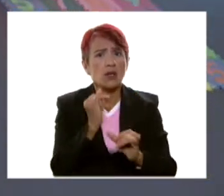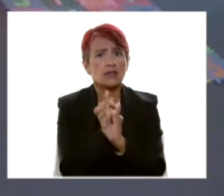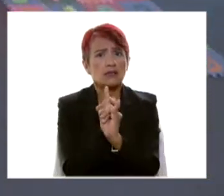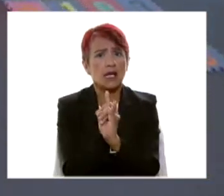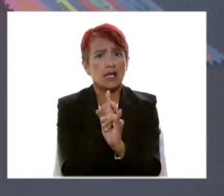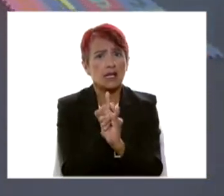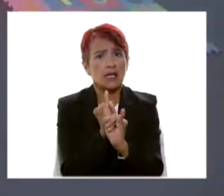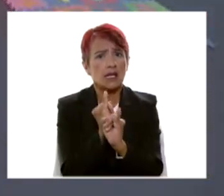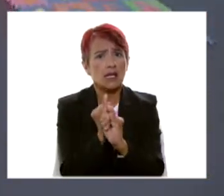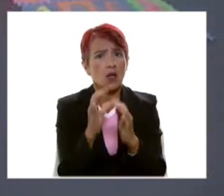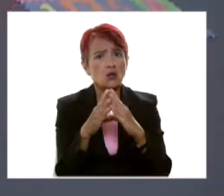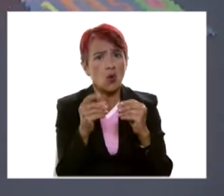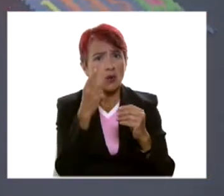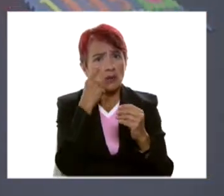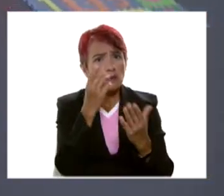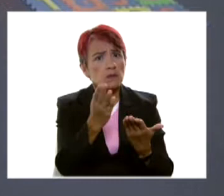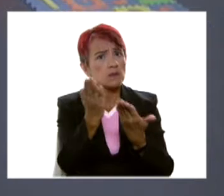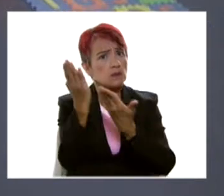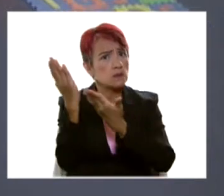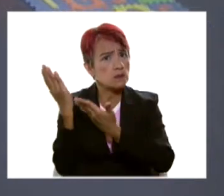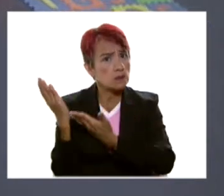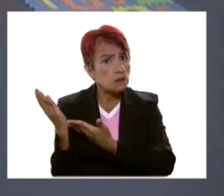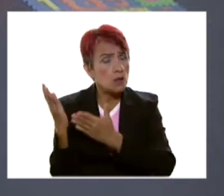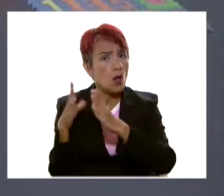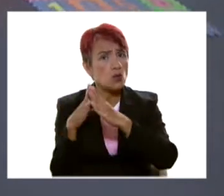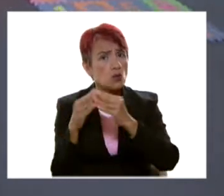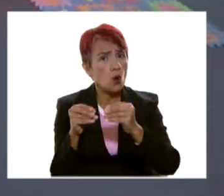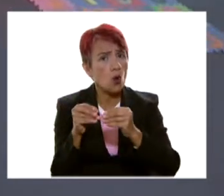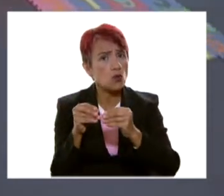cuales van a ver a continuación en nuestras pantallas,